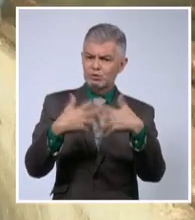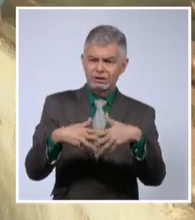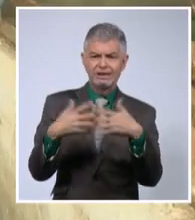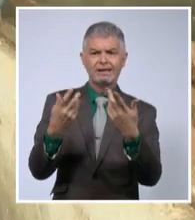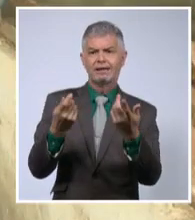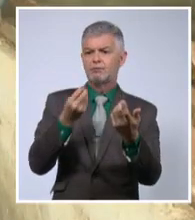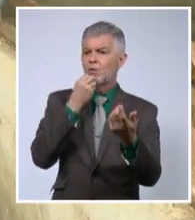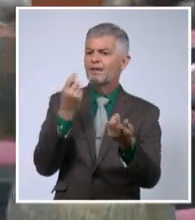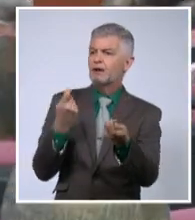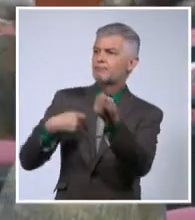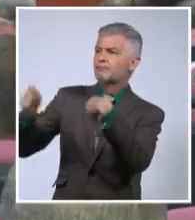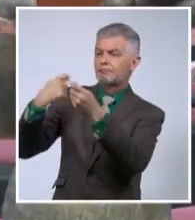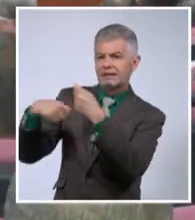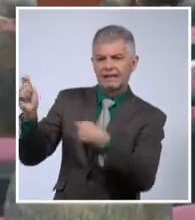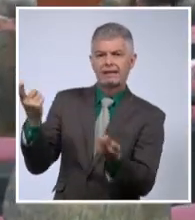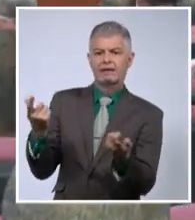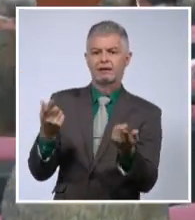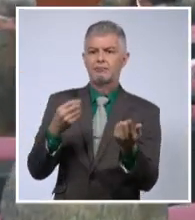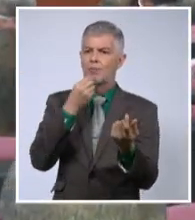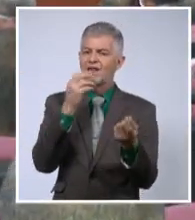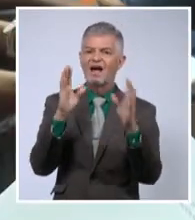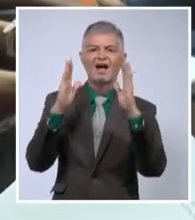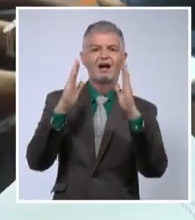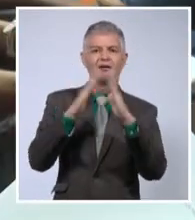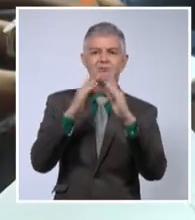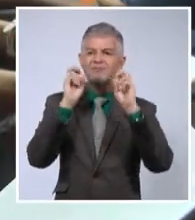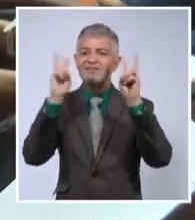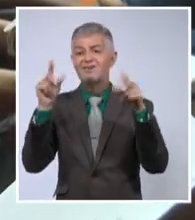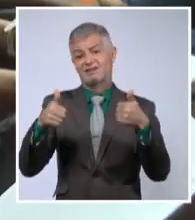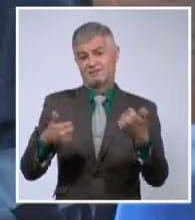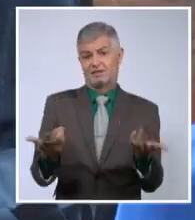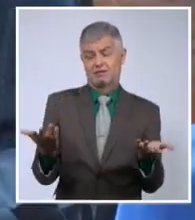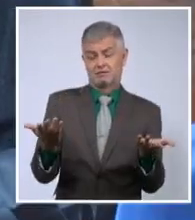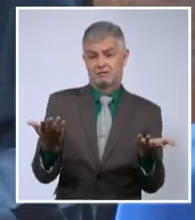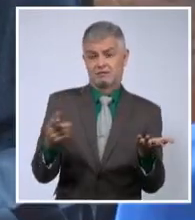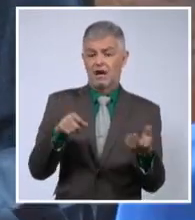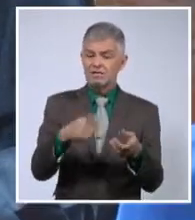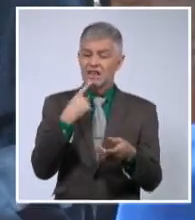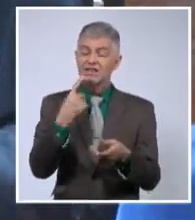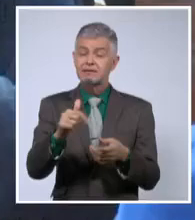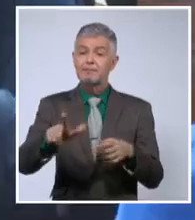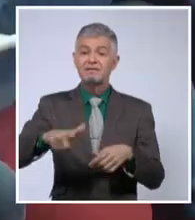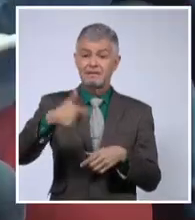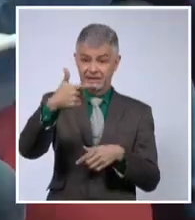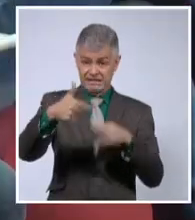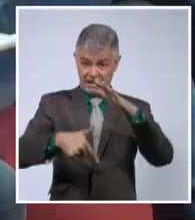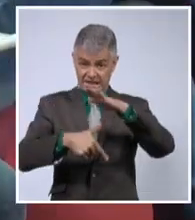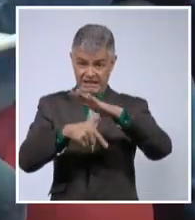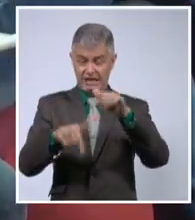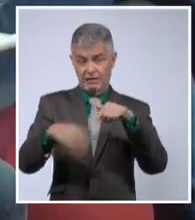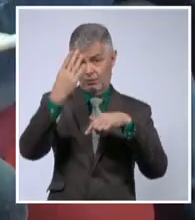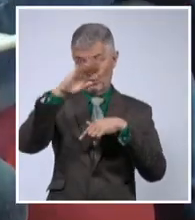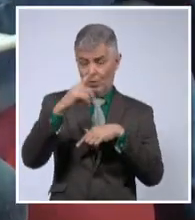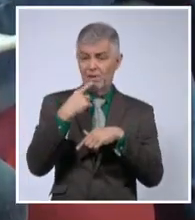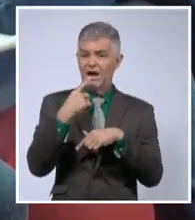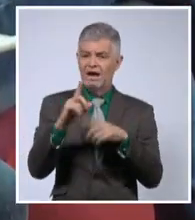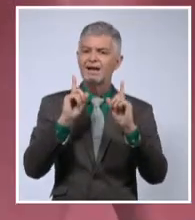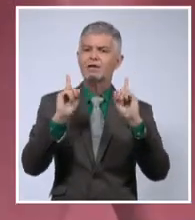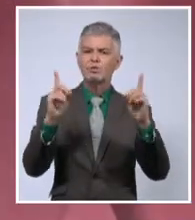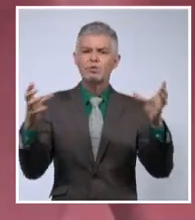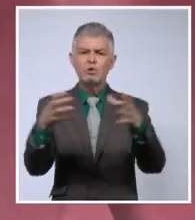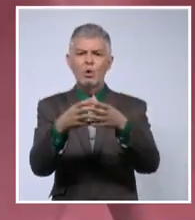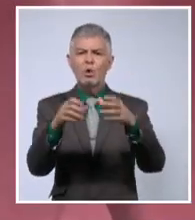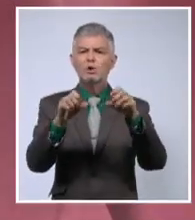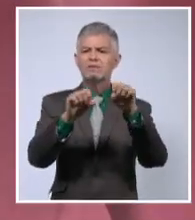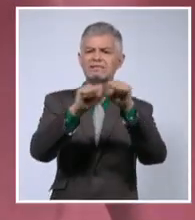exportaciones y para vivir. Así expresó el vicepresidente de la República de Cuba, Salvador Valdés Mesa, en reunión operativa con el sistema